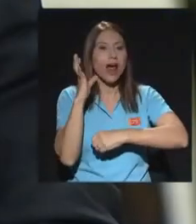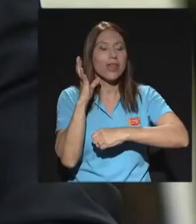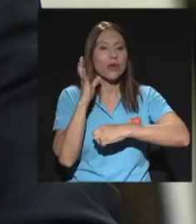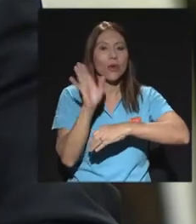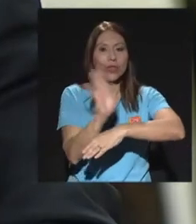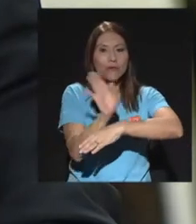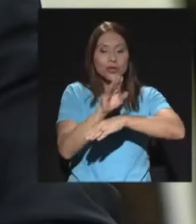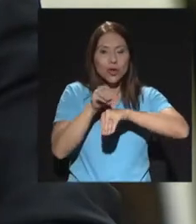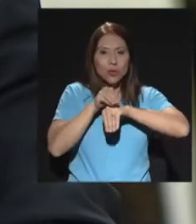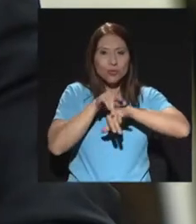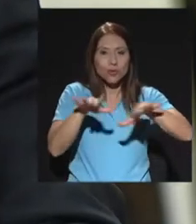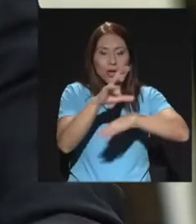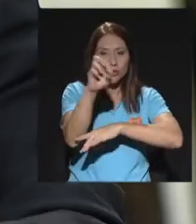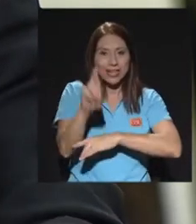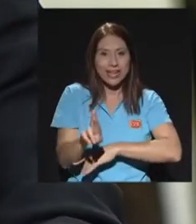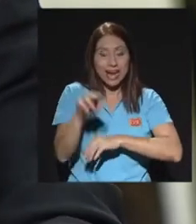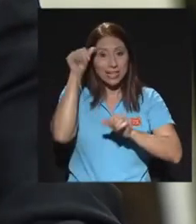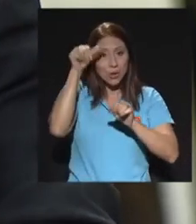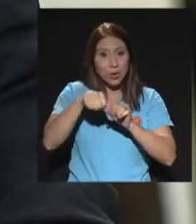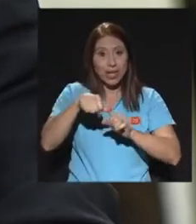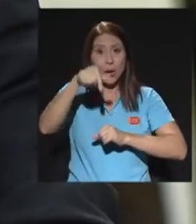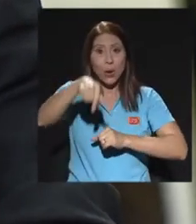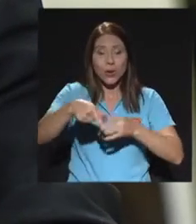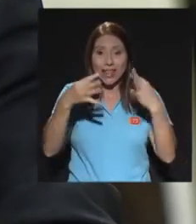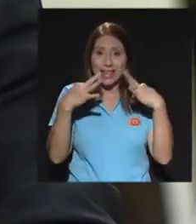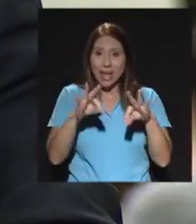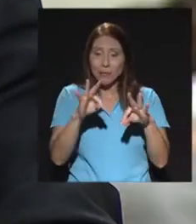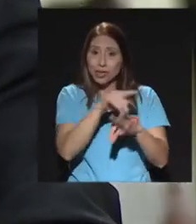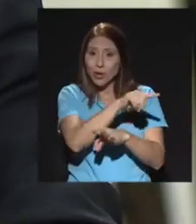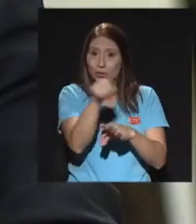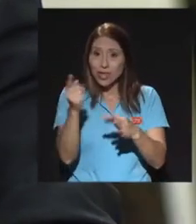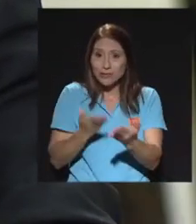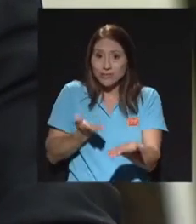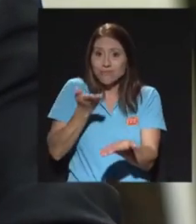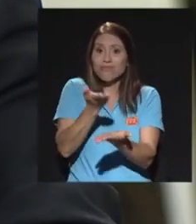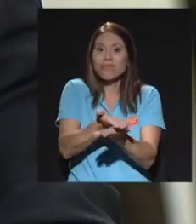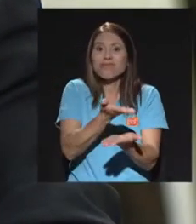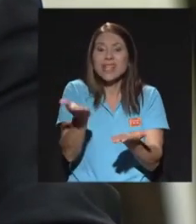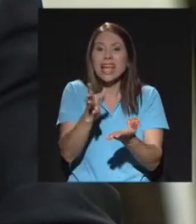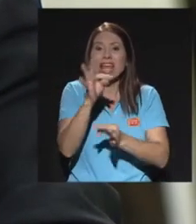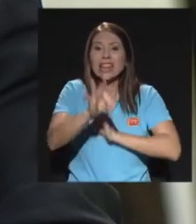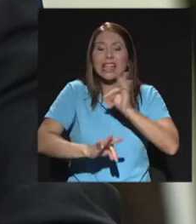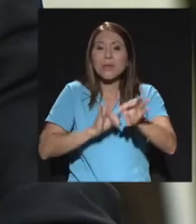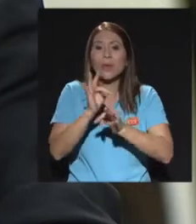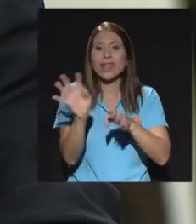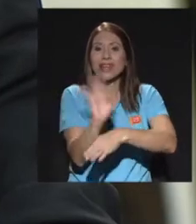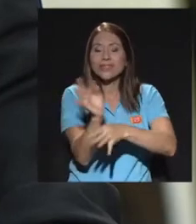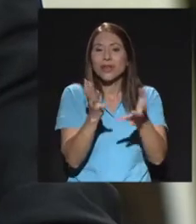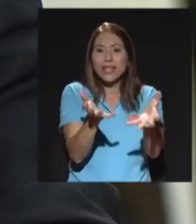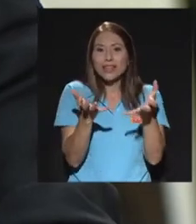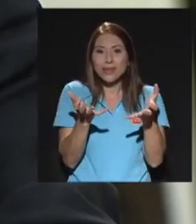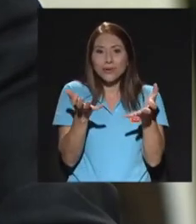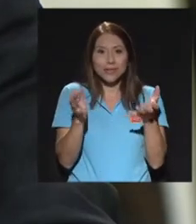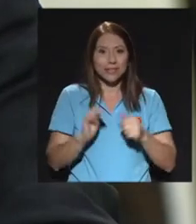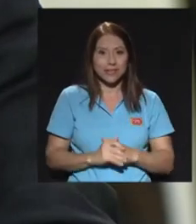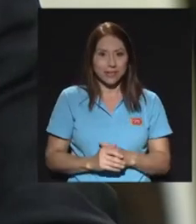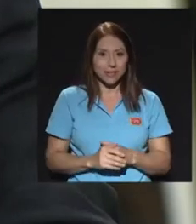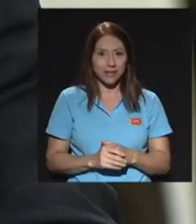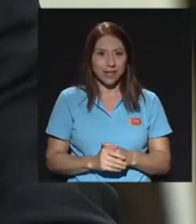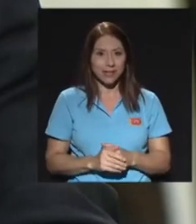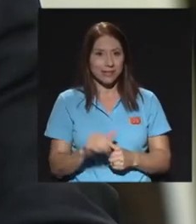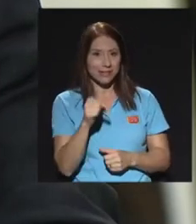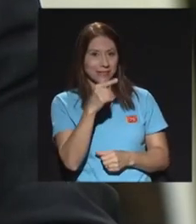Recuerden que hoy tratamos de ponerles a ustedes sobre la mesa, ciudadanía, qué tipo de televisión queremos. Doña Giselle.